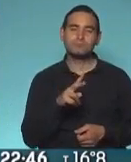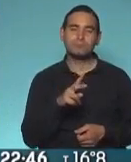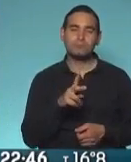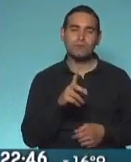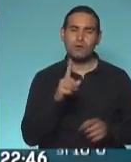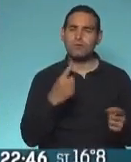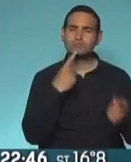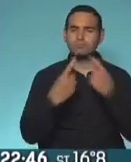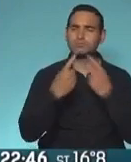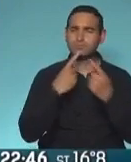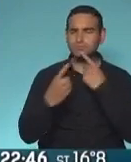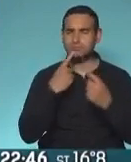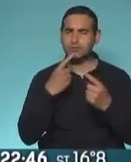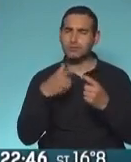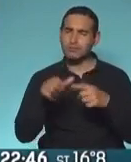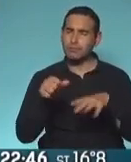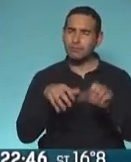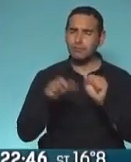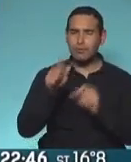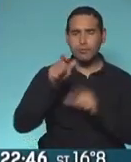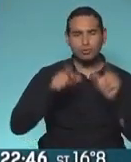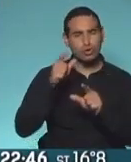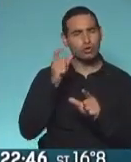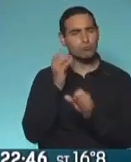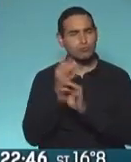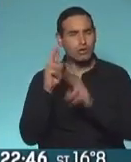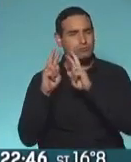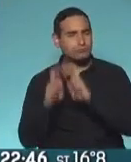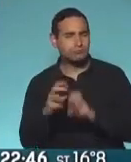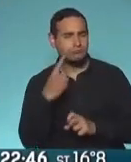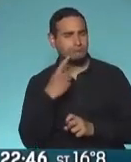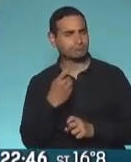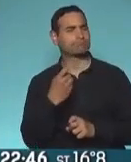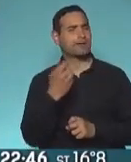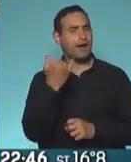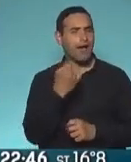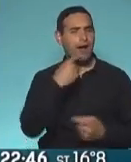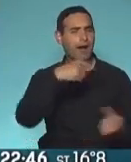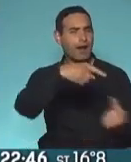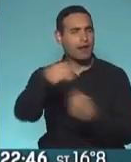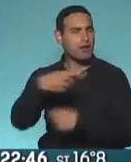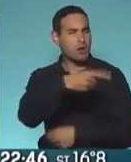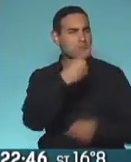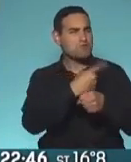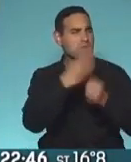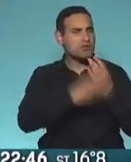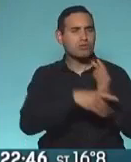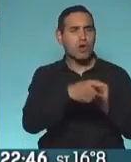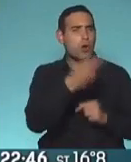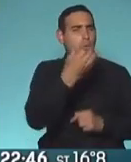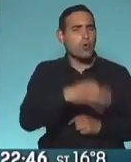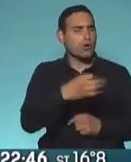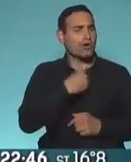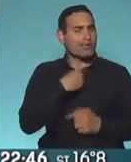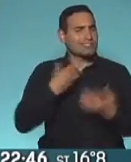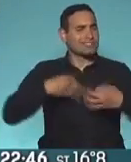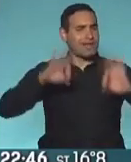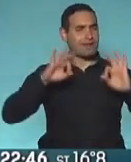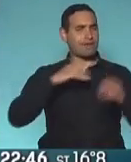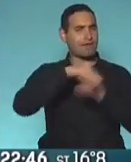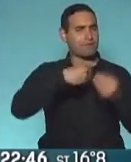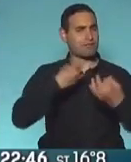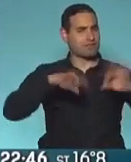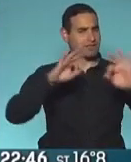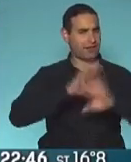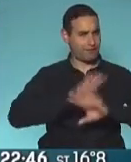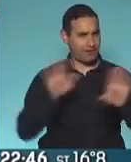algunas encuestas, algunos comentarios de analistas en la calle y demás, la idea de que es un primer ministro que lo único que quiere es salvarse a sí mismo y a su familia.